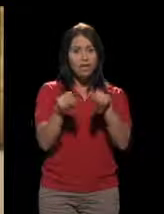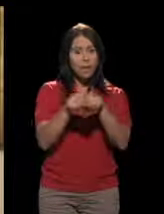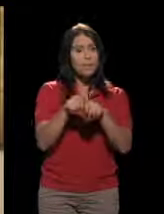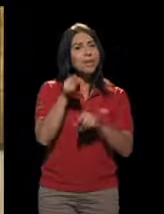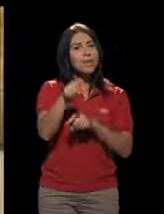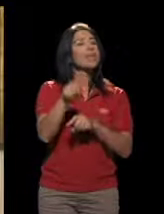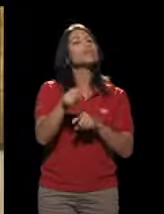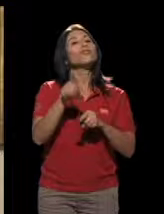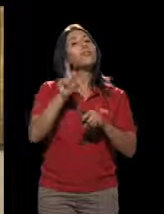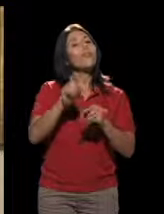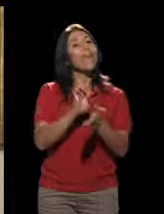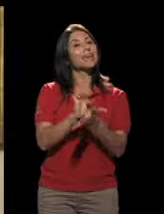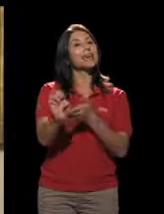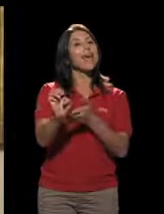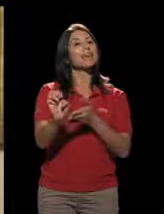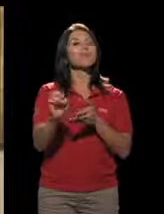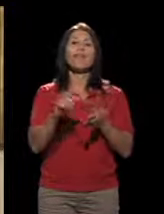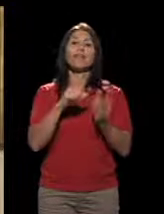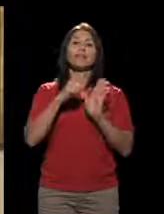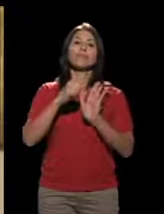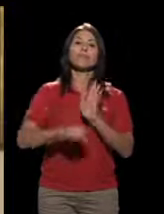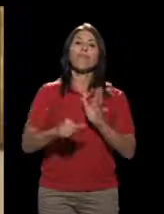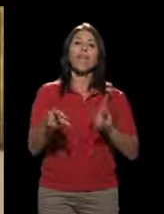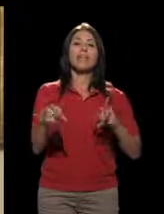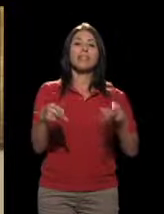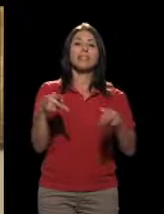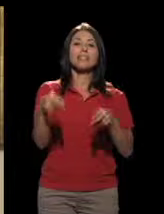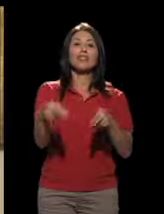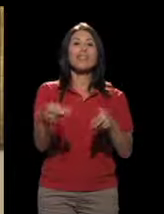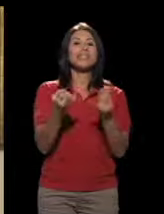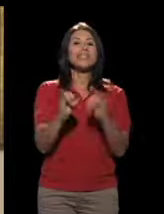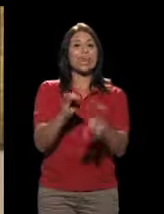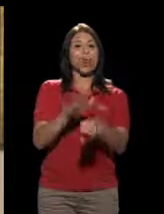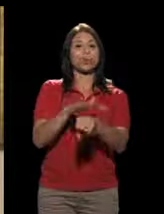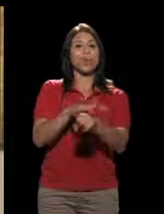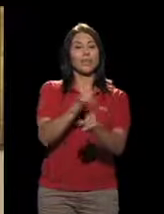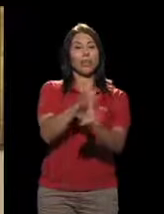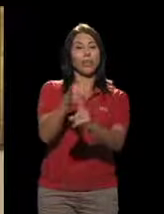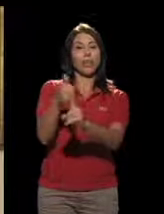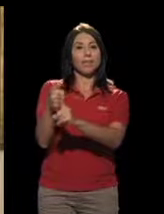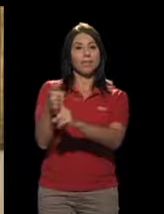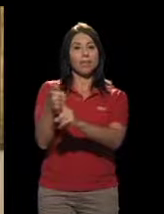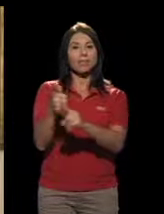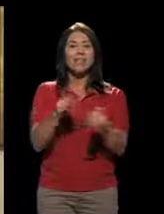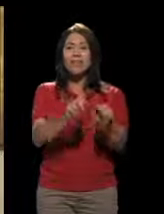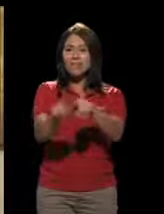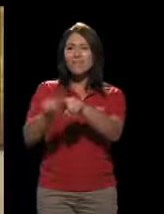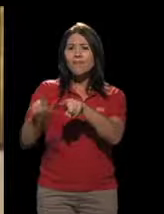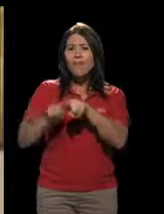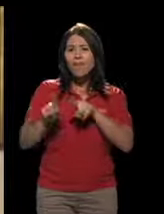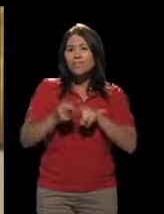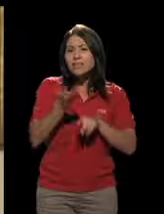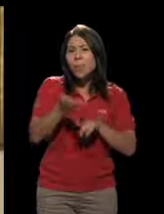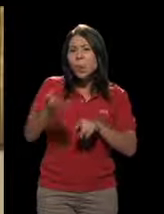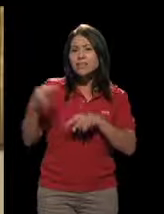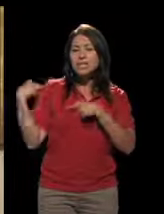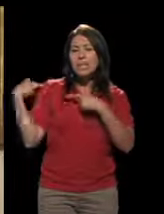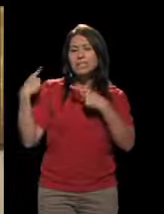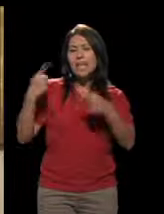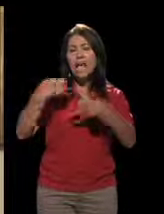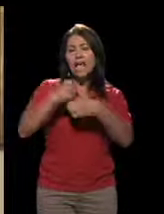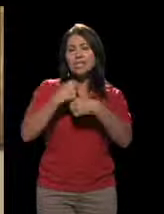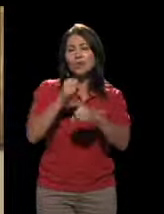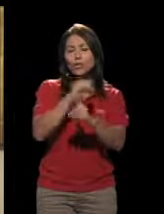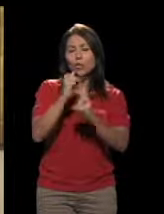por evitar las esterilizaciones masivas de personas sin el consentimiento de ellas mismas y una serie de acciones que se han venido haciendo en